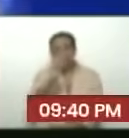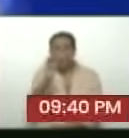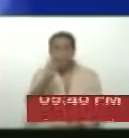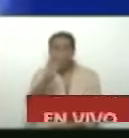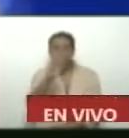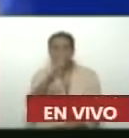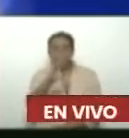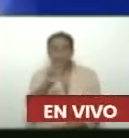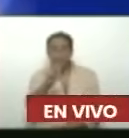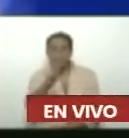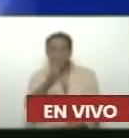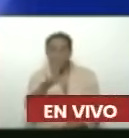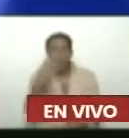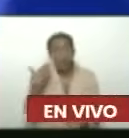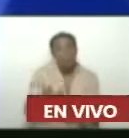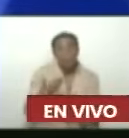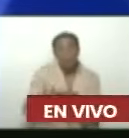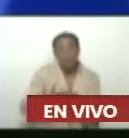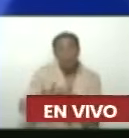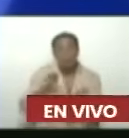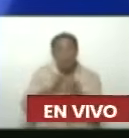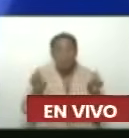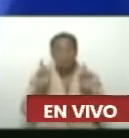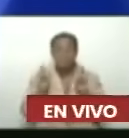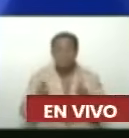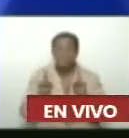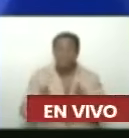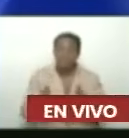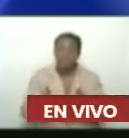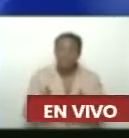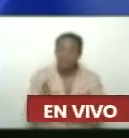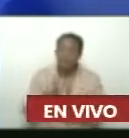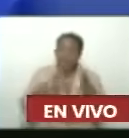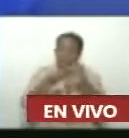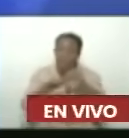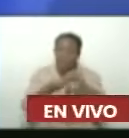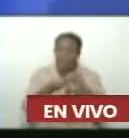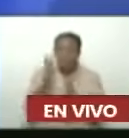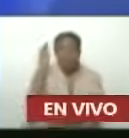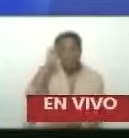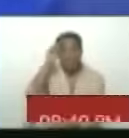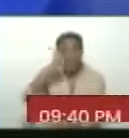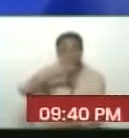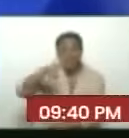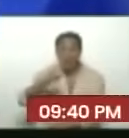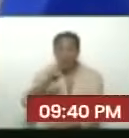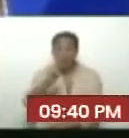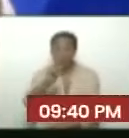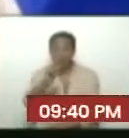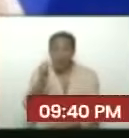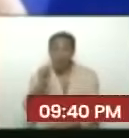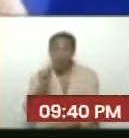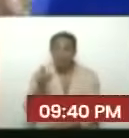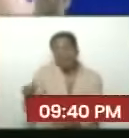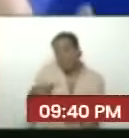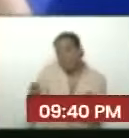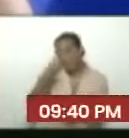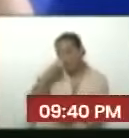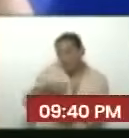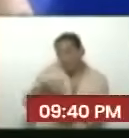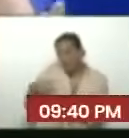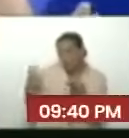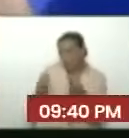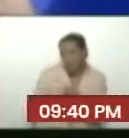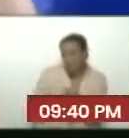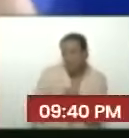nuestra propuesta pedagógica tenga coherencia. Y bueno, acá tengo docentes como Juan, que cumple años hoy, que acompañó